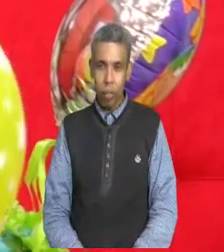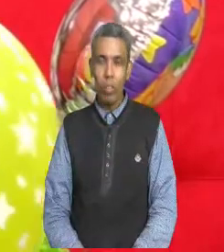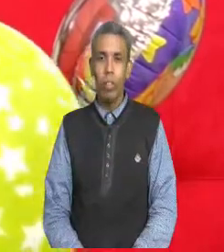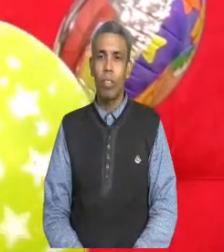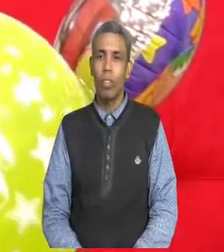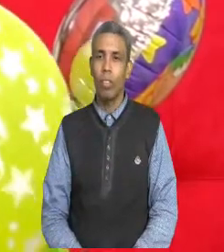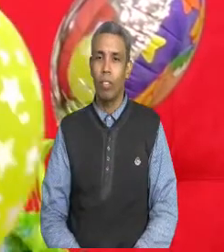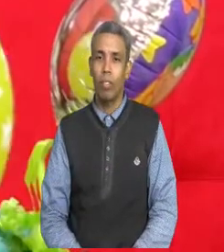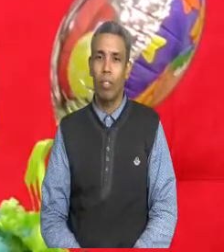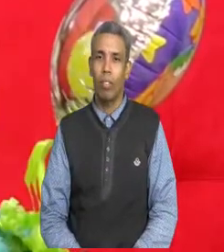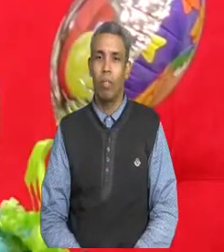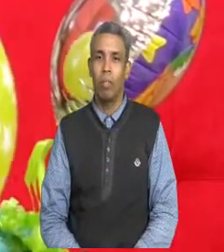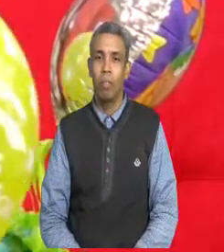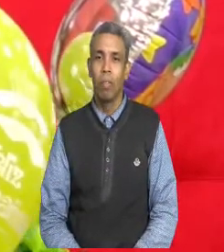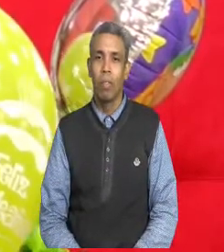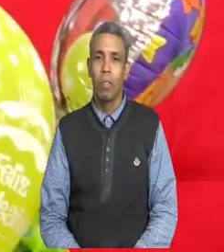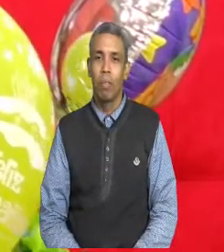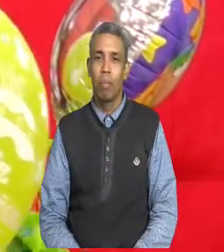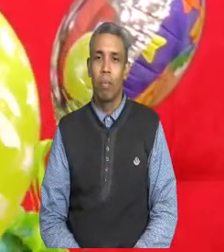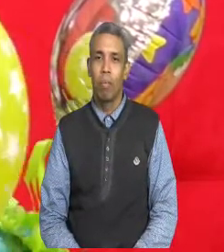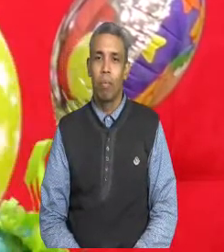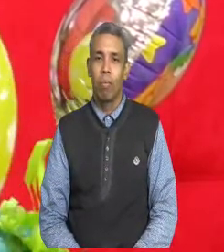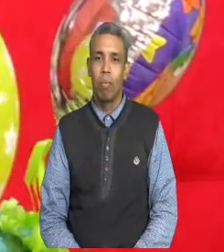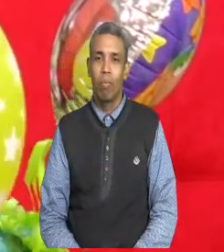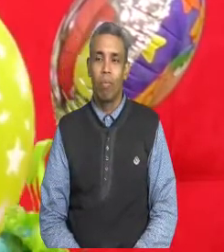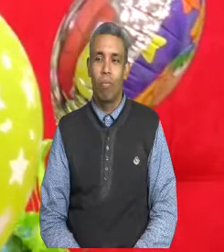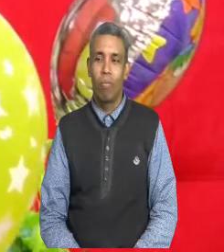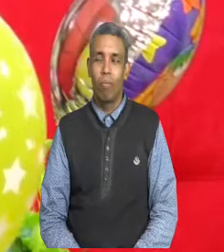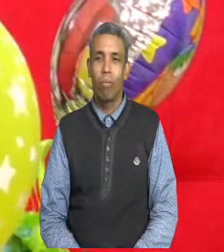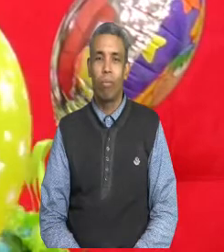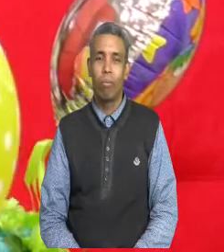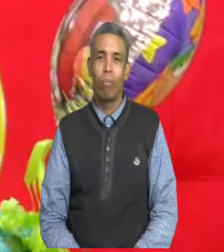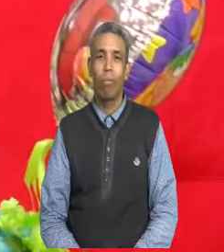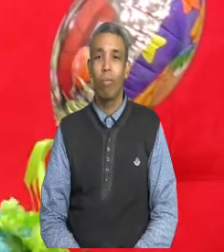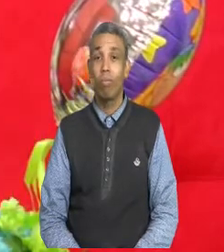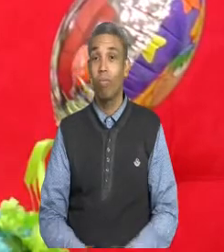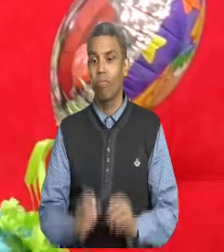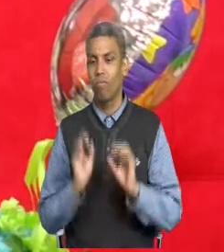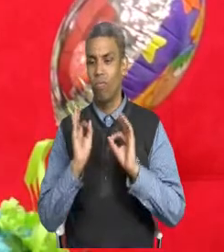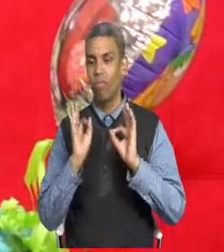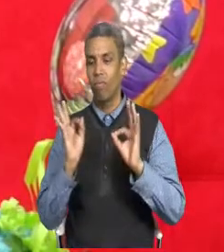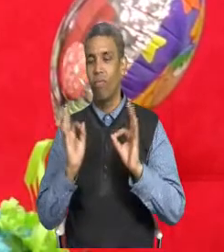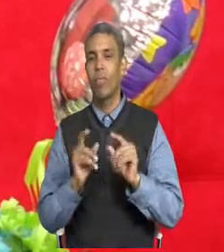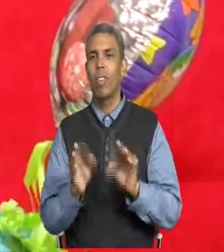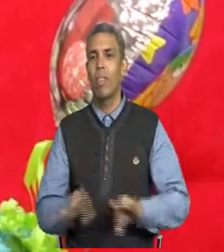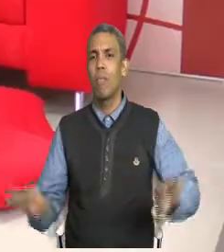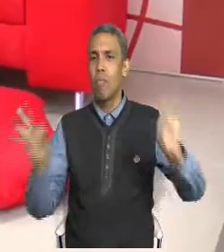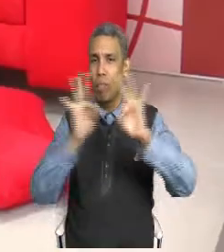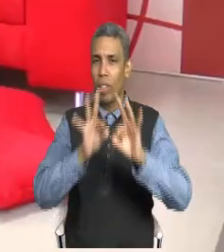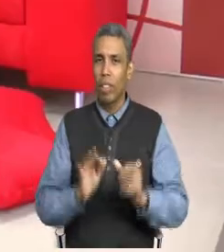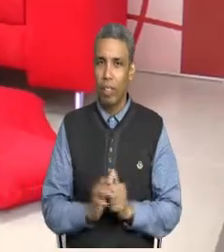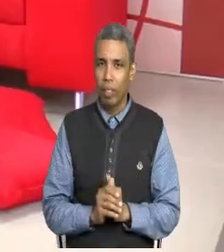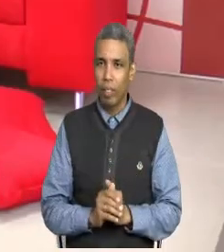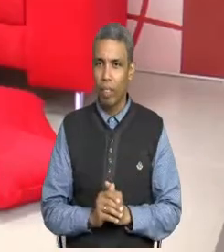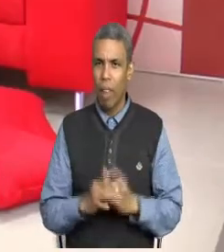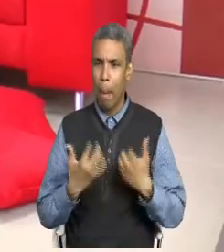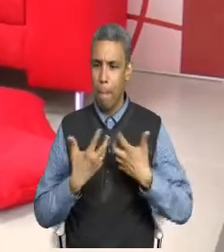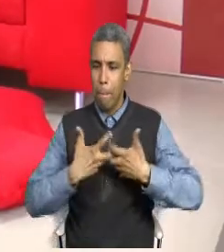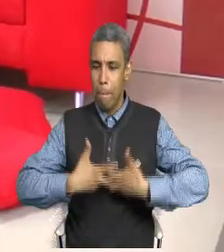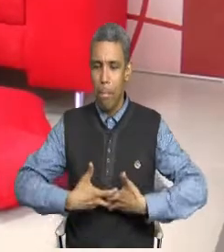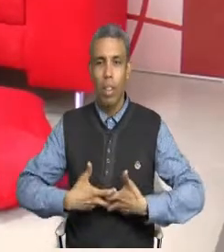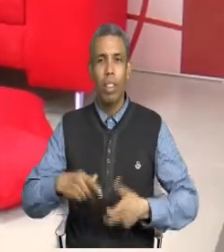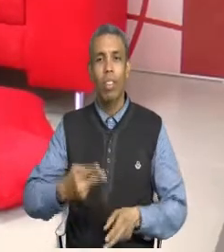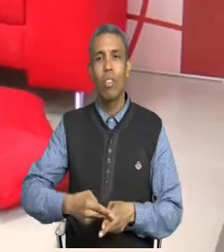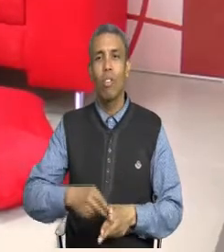eso es muy importante en cuanto a la calidad del producto. Bueno, entonces este es como el plus de nuestra empresa Nuevo Amanecer,